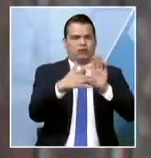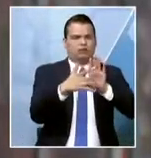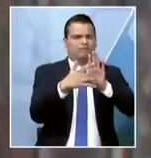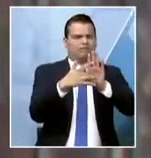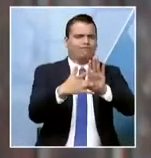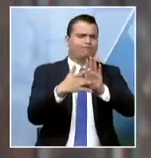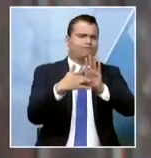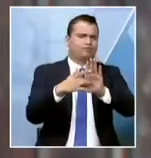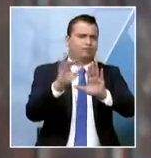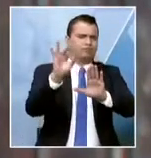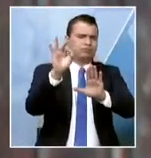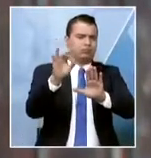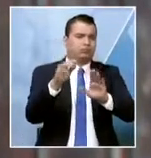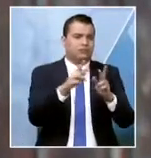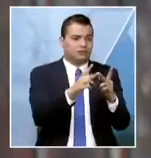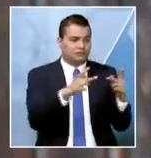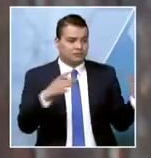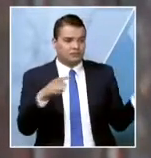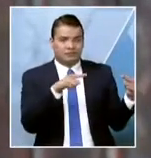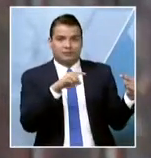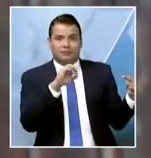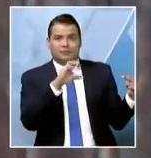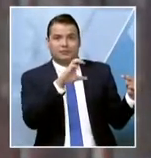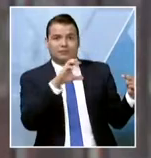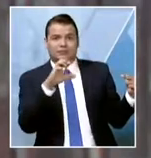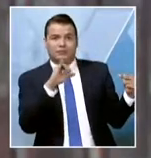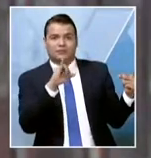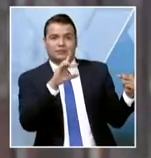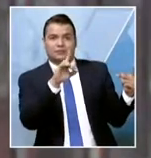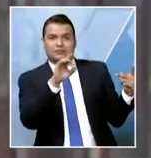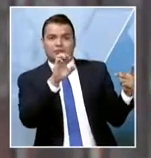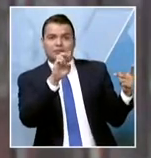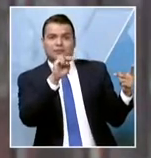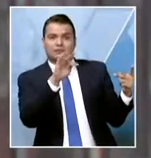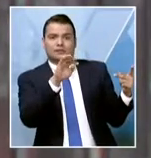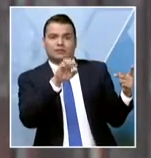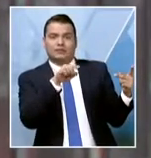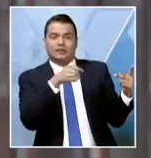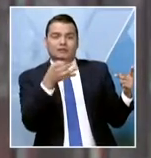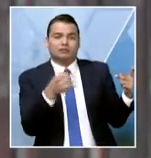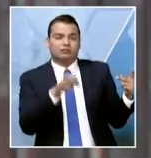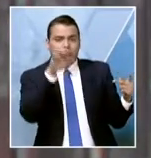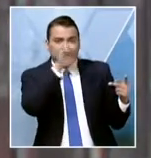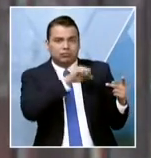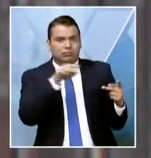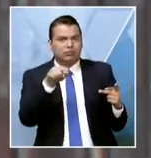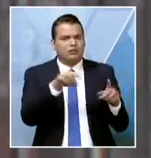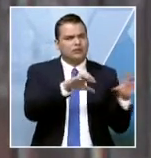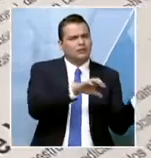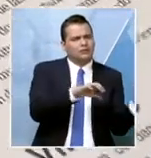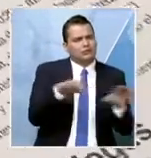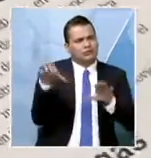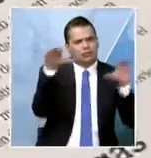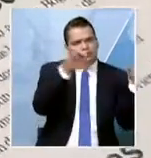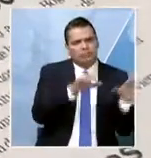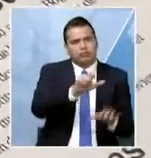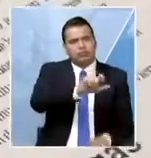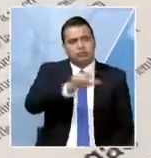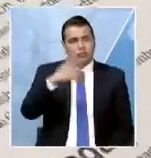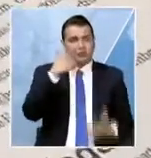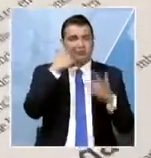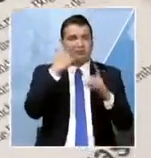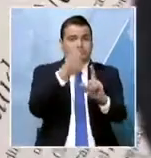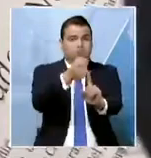el diario occidente es el reflejo de la forma en que las acciones trascienden la vida de las personas